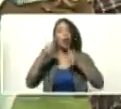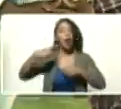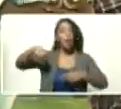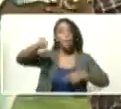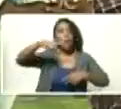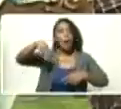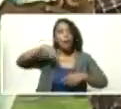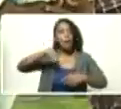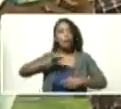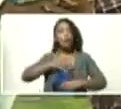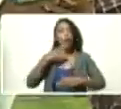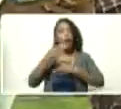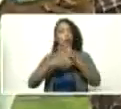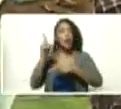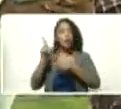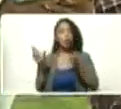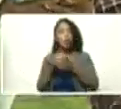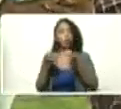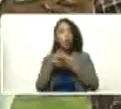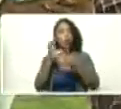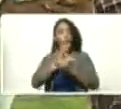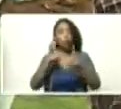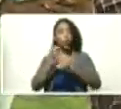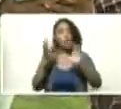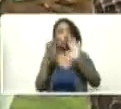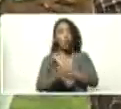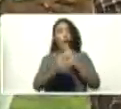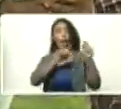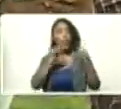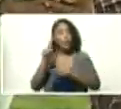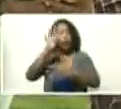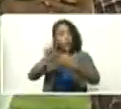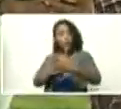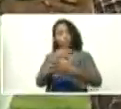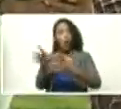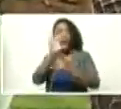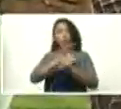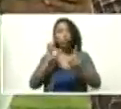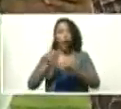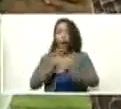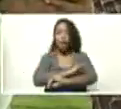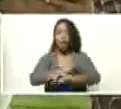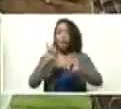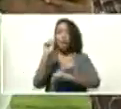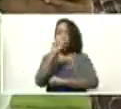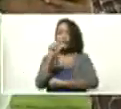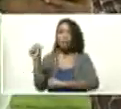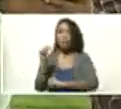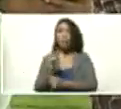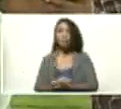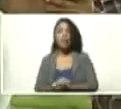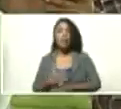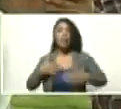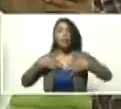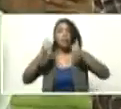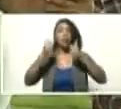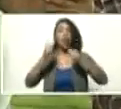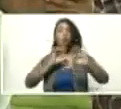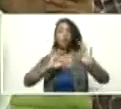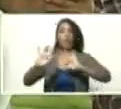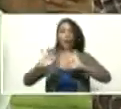pueden estar estas manifestaciones culturales en esa agenda cultural de los fines de semana, rescatando los